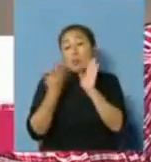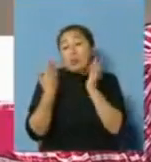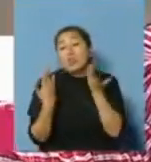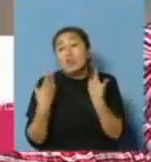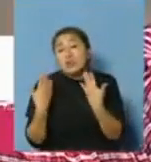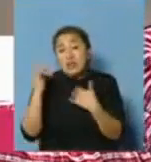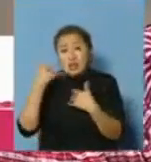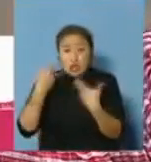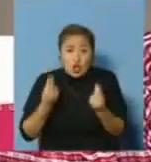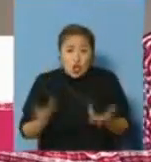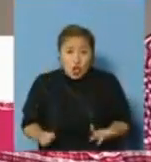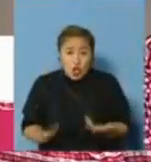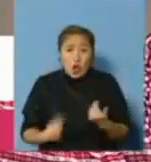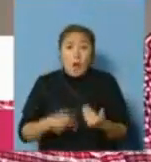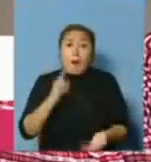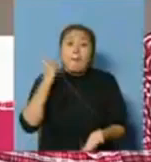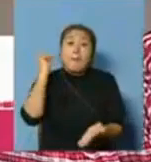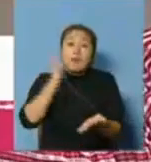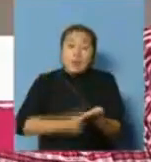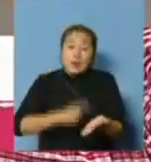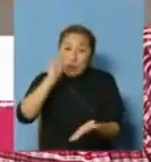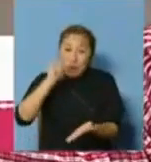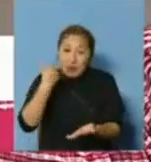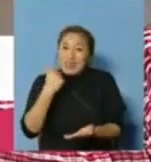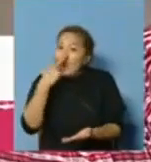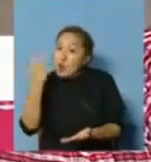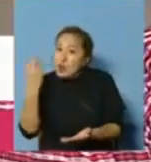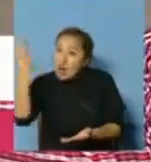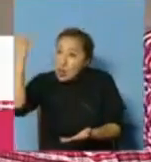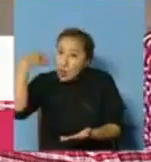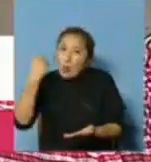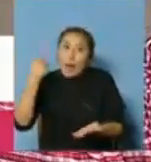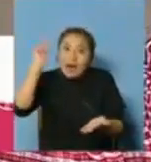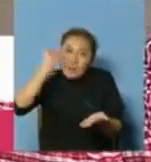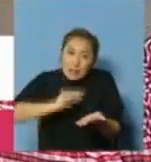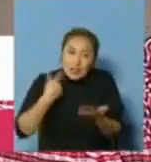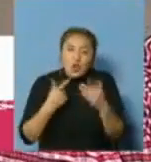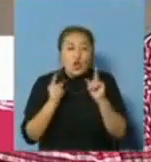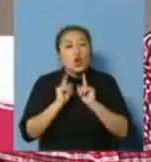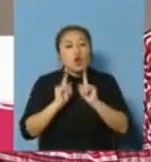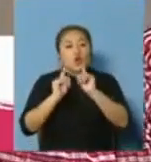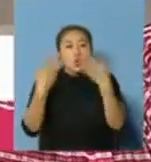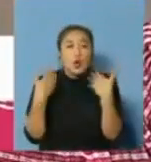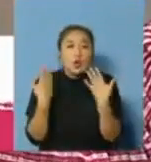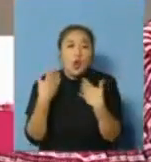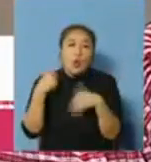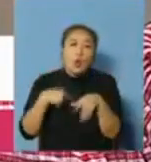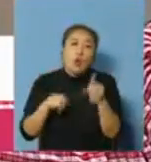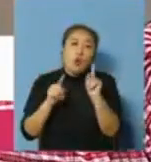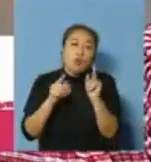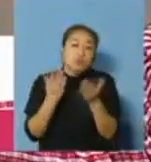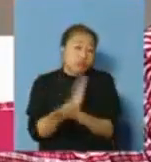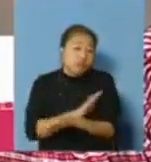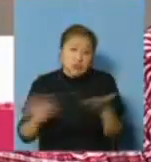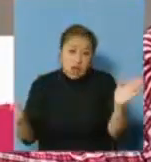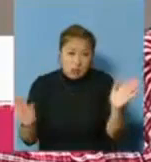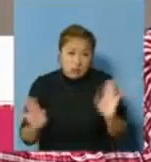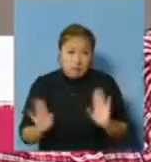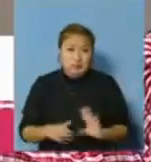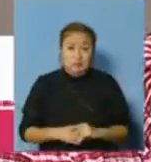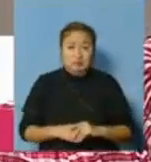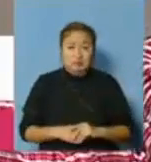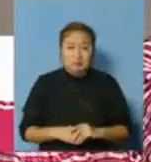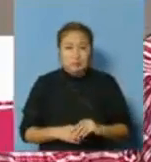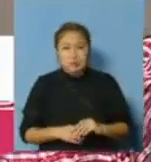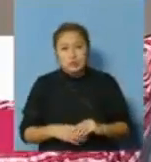las condiciones que se establezcan les permitía continuar con el beneficio o eventualmente no continuar